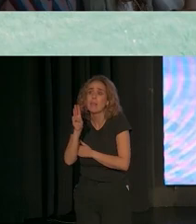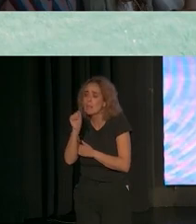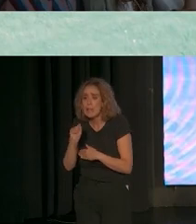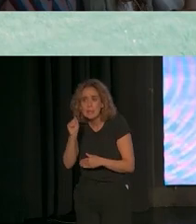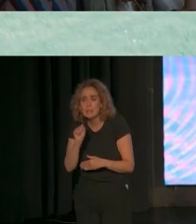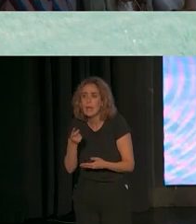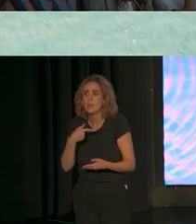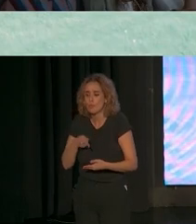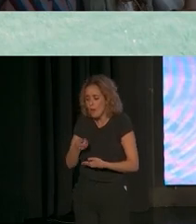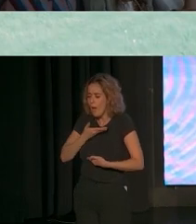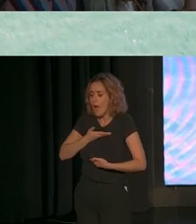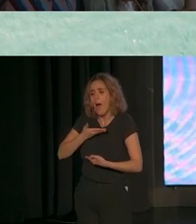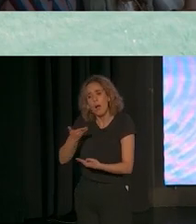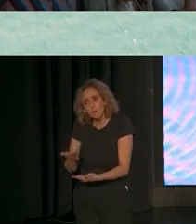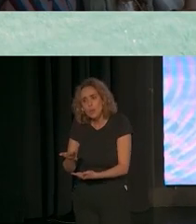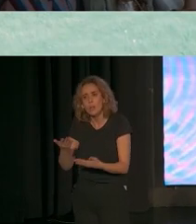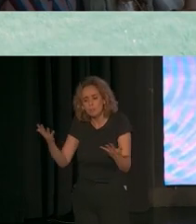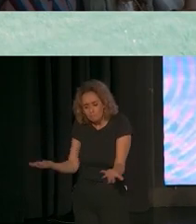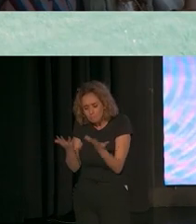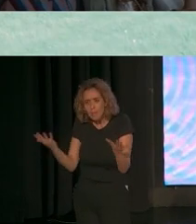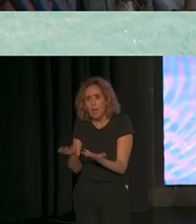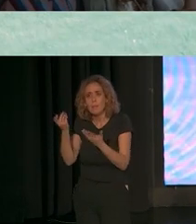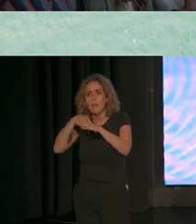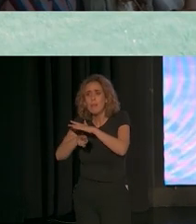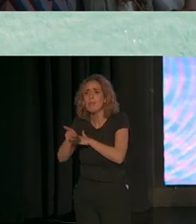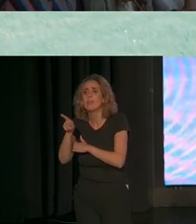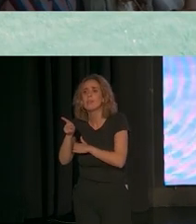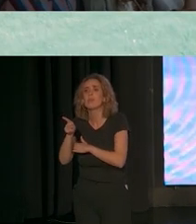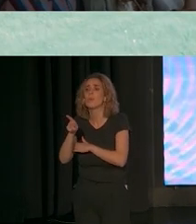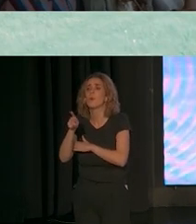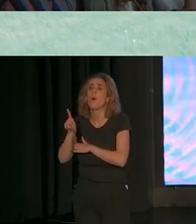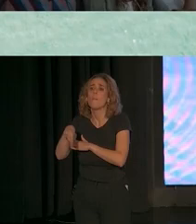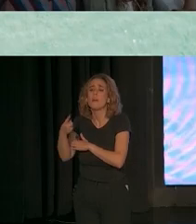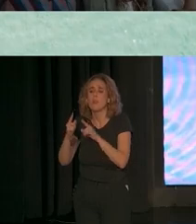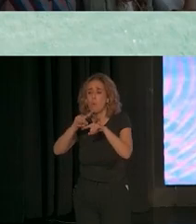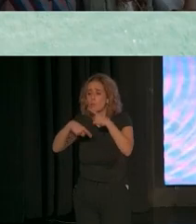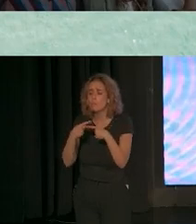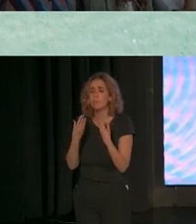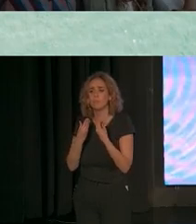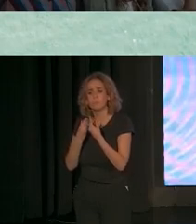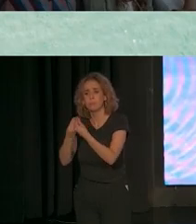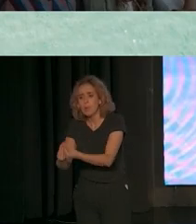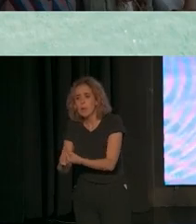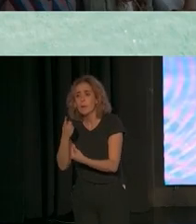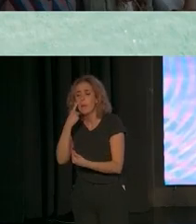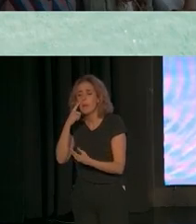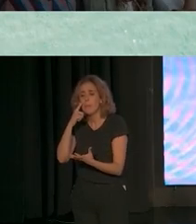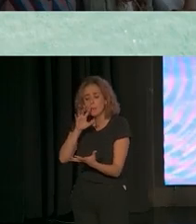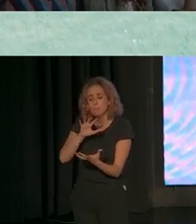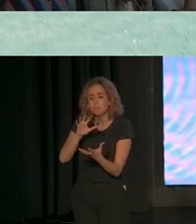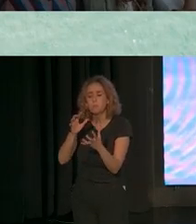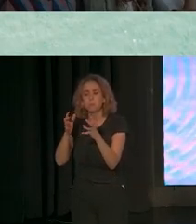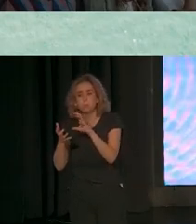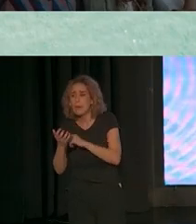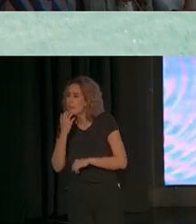3 años, ayudarles a propulsar ese desarrollo, para acompañar a las familias y ver cómo van evolucionando, si esa es tu